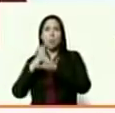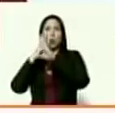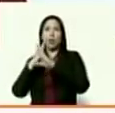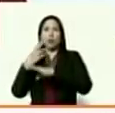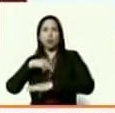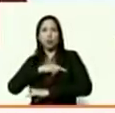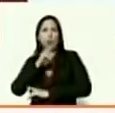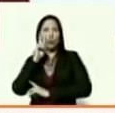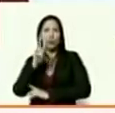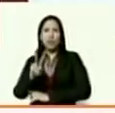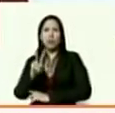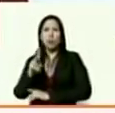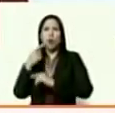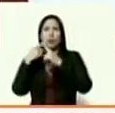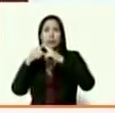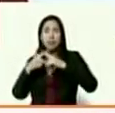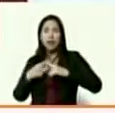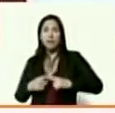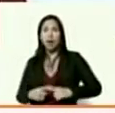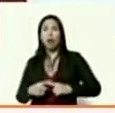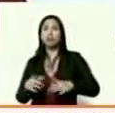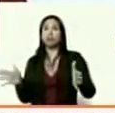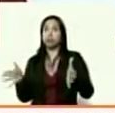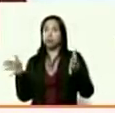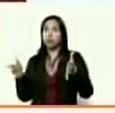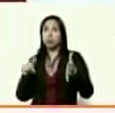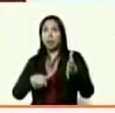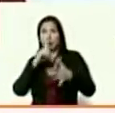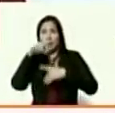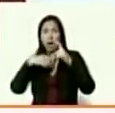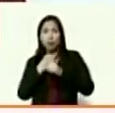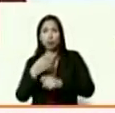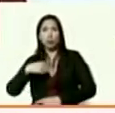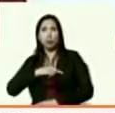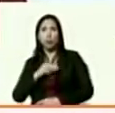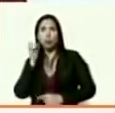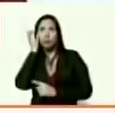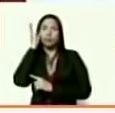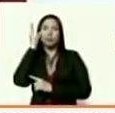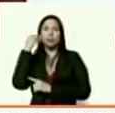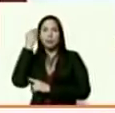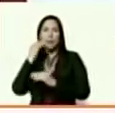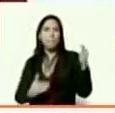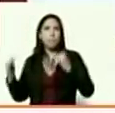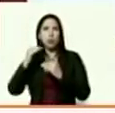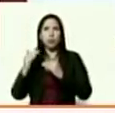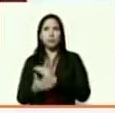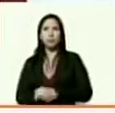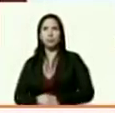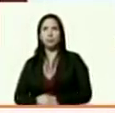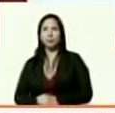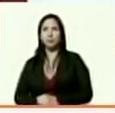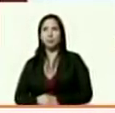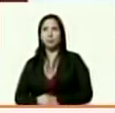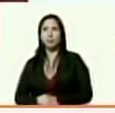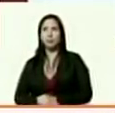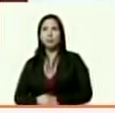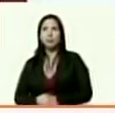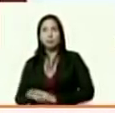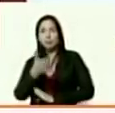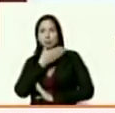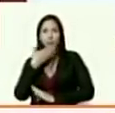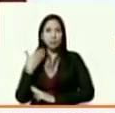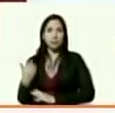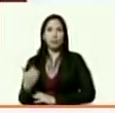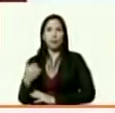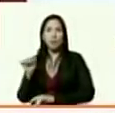observamos cifras alentadoras, que este año nosotros creemos que las vamos a superar, inclusive. El mejor antídoto